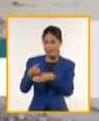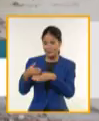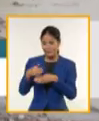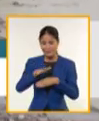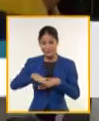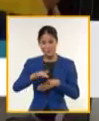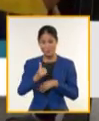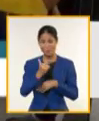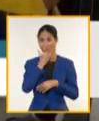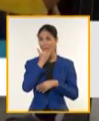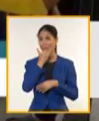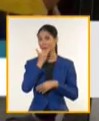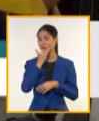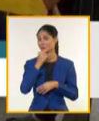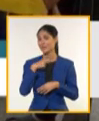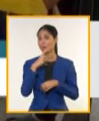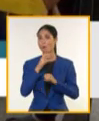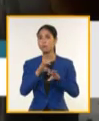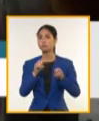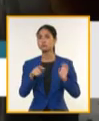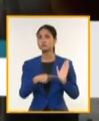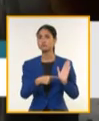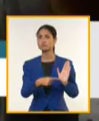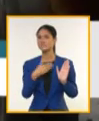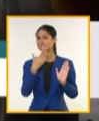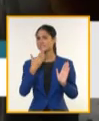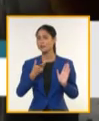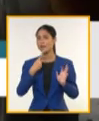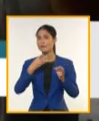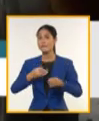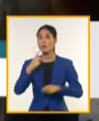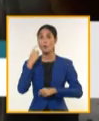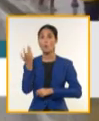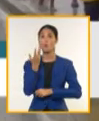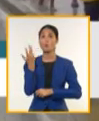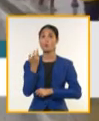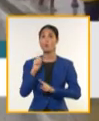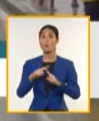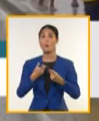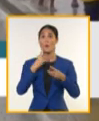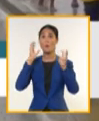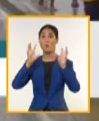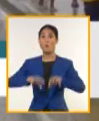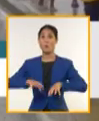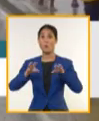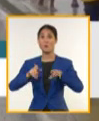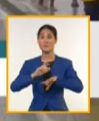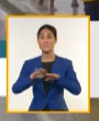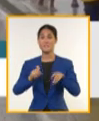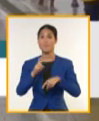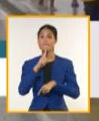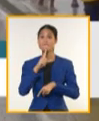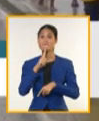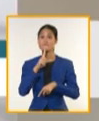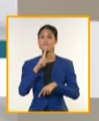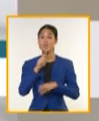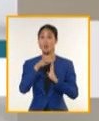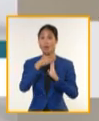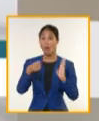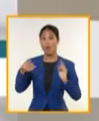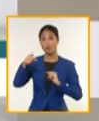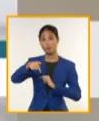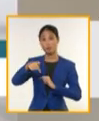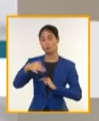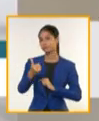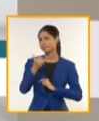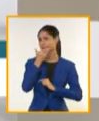Las publicaciones son la evidencia de las consecuencias causadas por las intensas lluvias que desde la tarde del viernes afecta a la región oriental de Cuba y